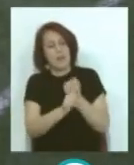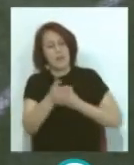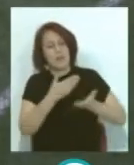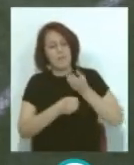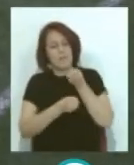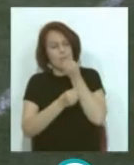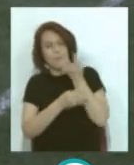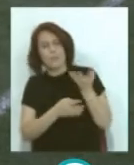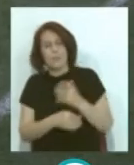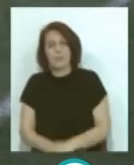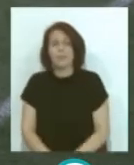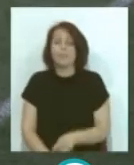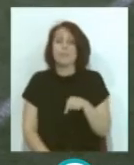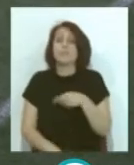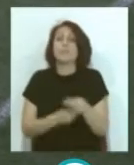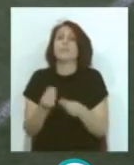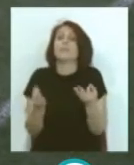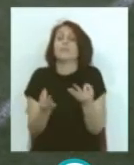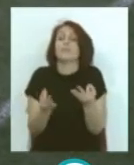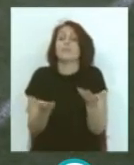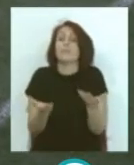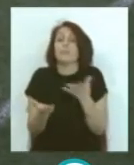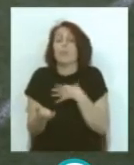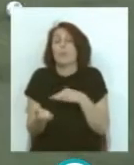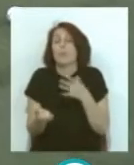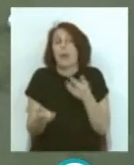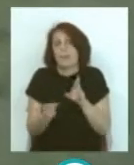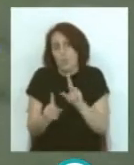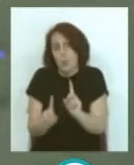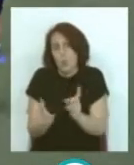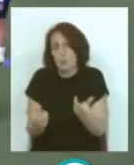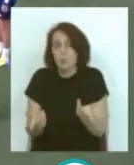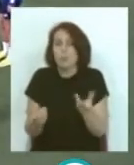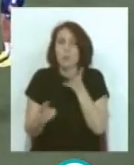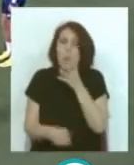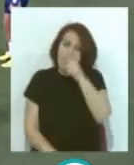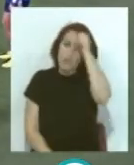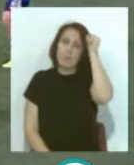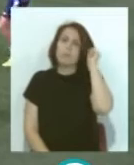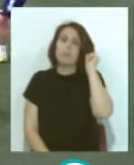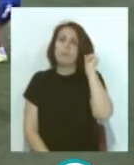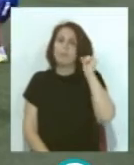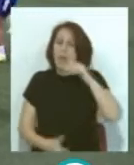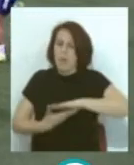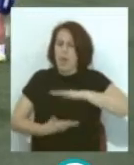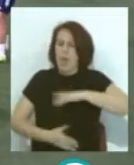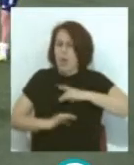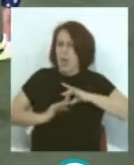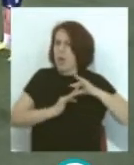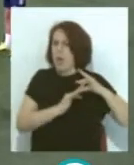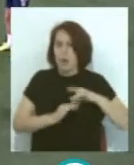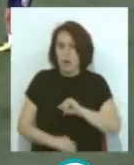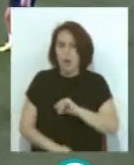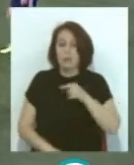que pueda surgir, esperemos que no, porque Álvaro tiene capacidad de liderazgo. Aquí ya estamos